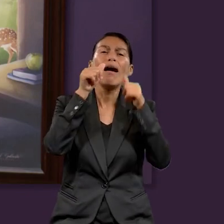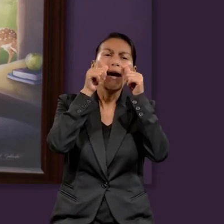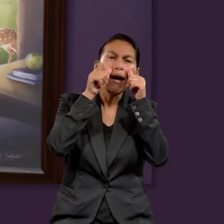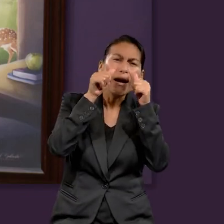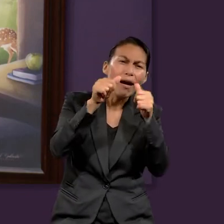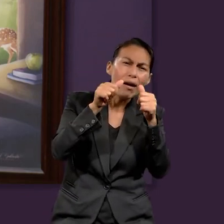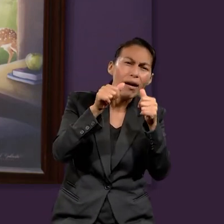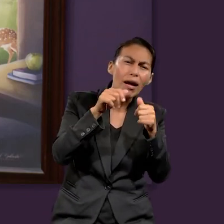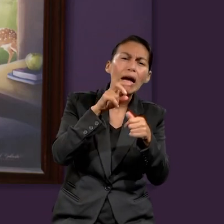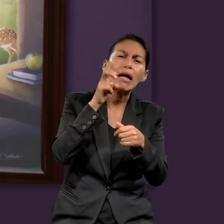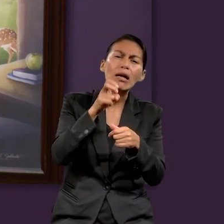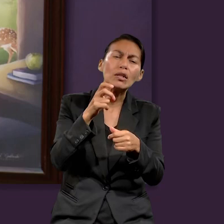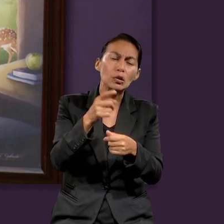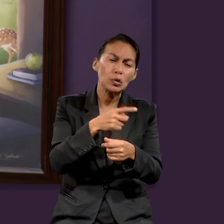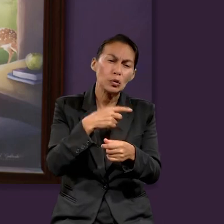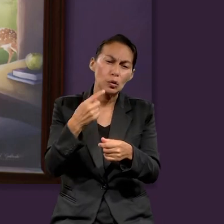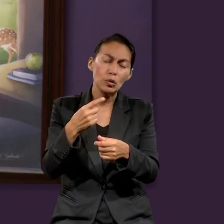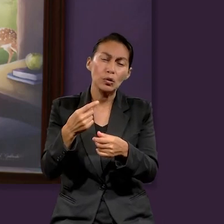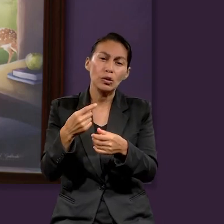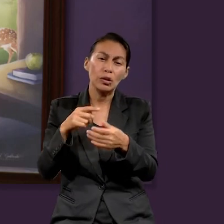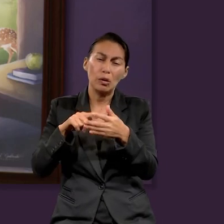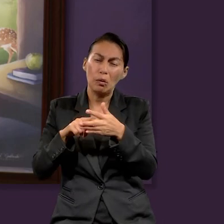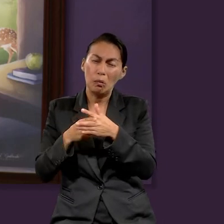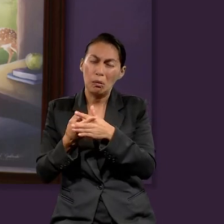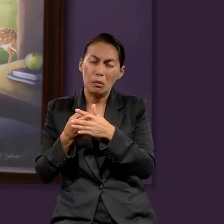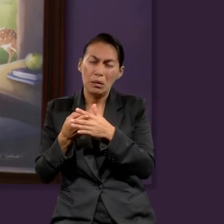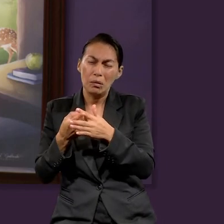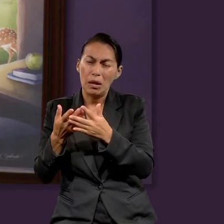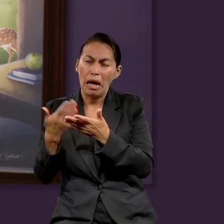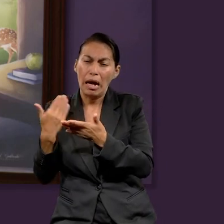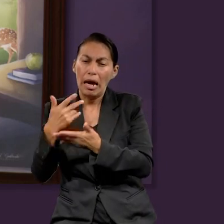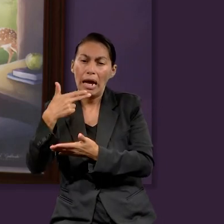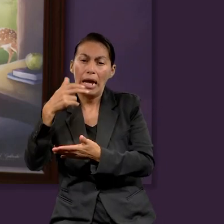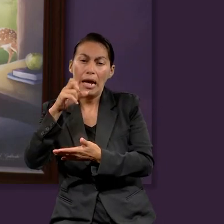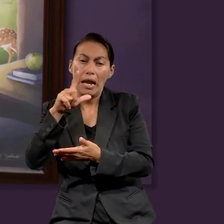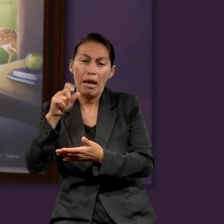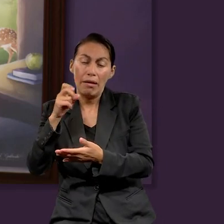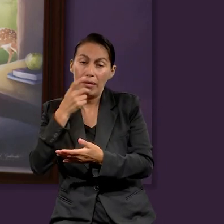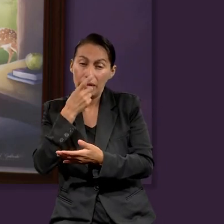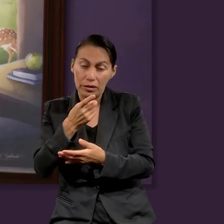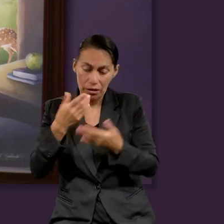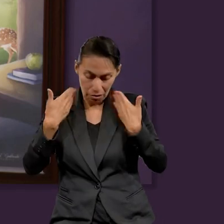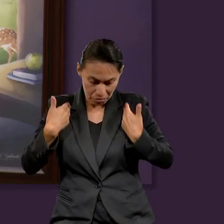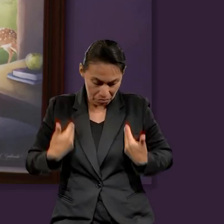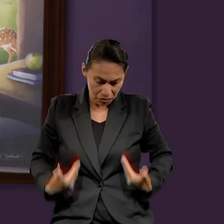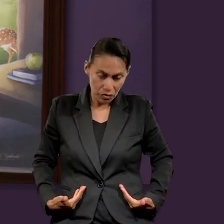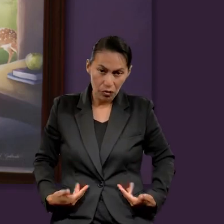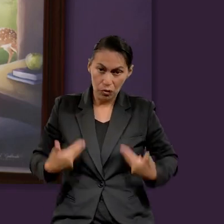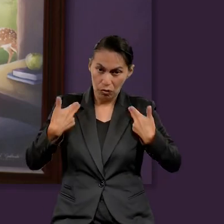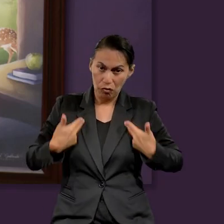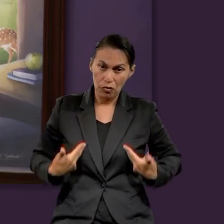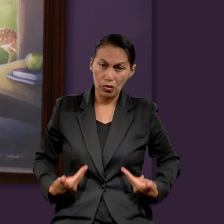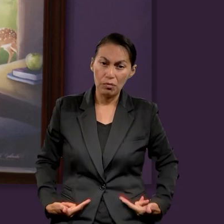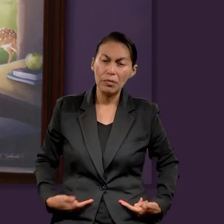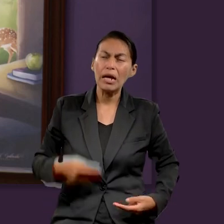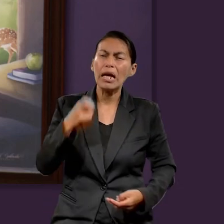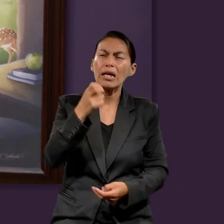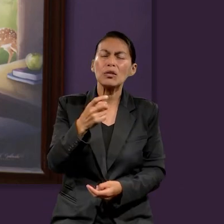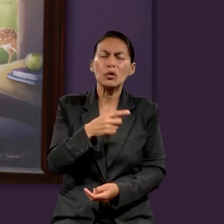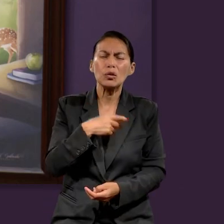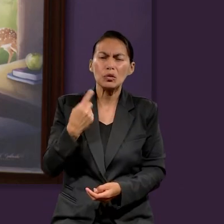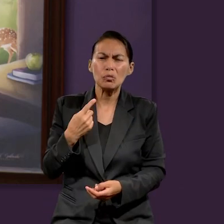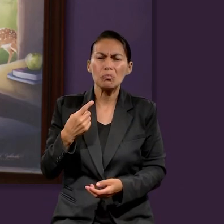nos están escuchando atrás de esas cámaras y volviendo al inicio de lo que explicaba Helen sobre lo que significa tener este uniforme